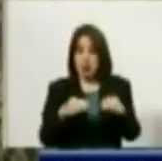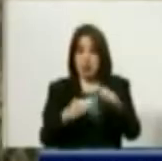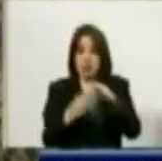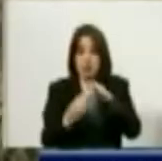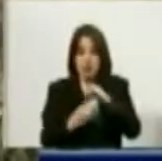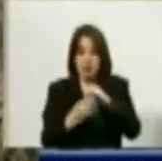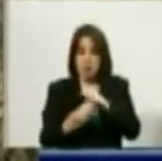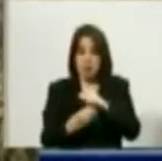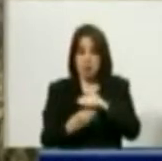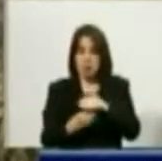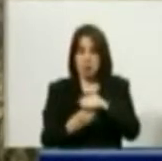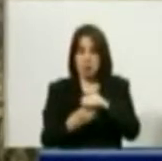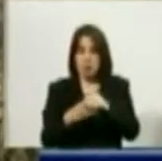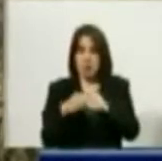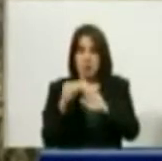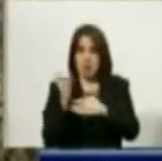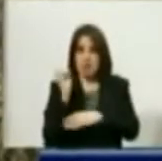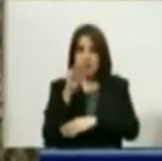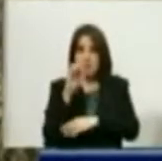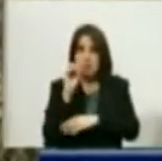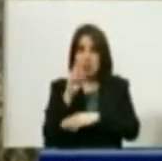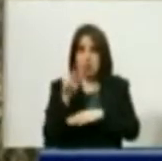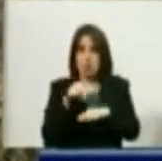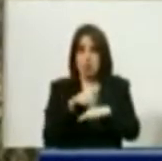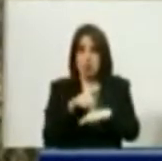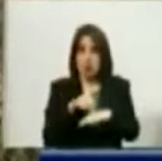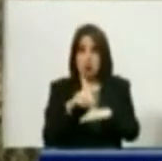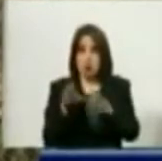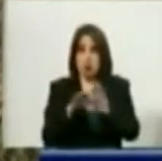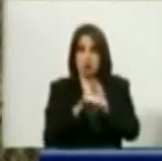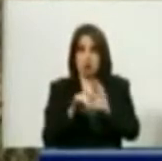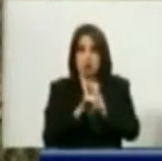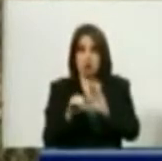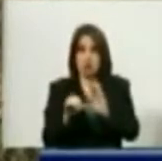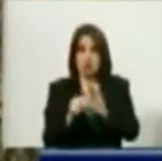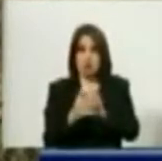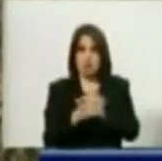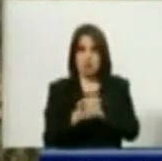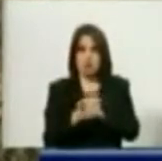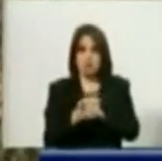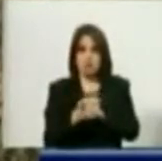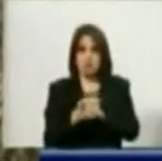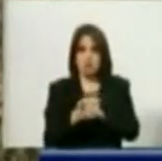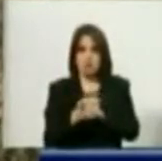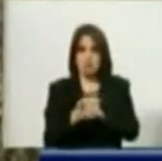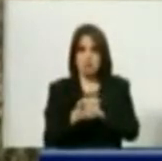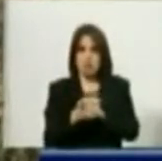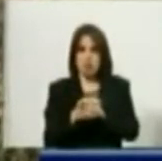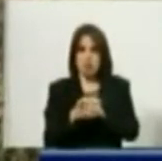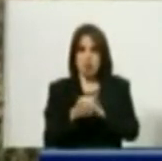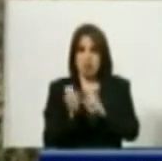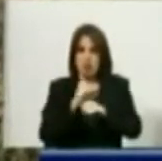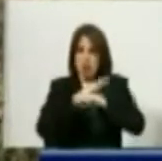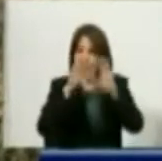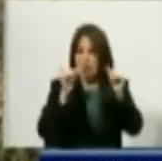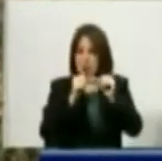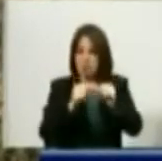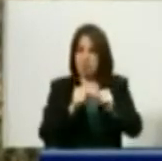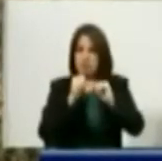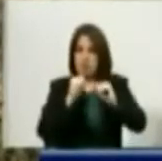asamblea nacional Constituyente un muchacho con la claridad que tenía con la firmeza luego de ahí